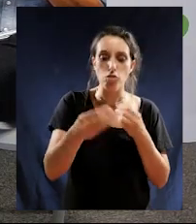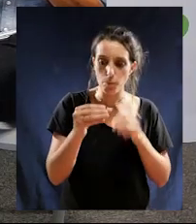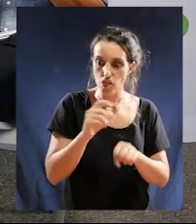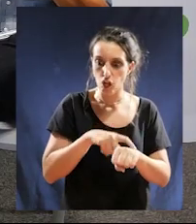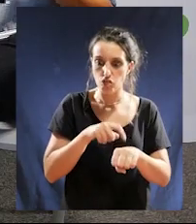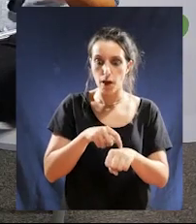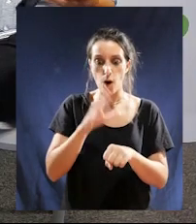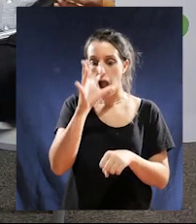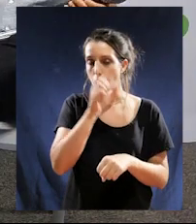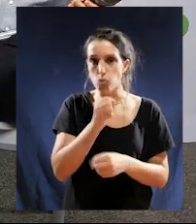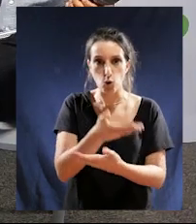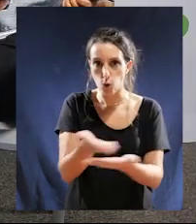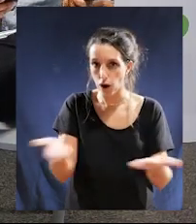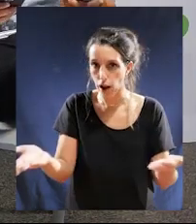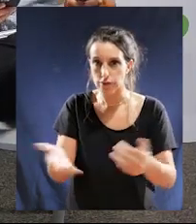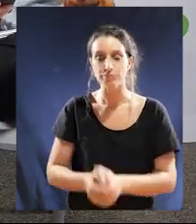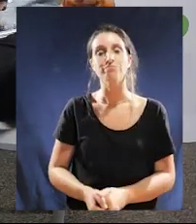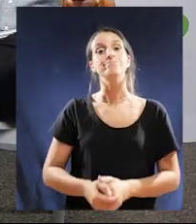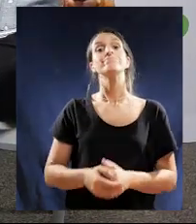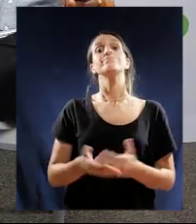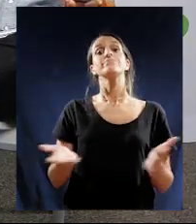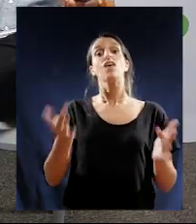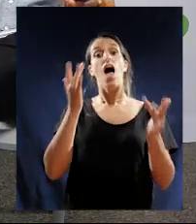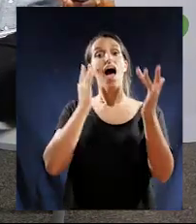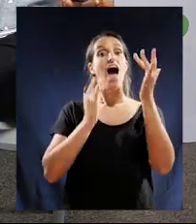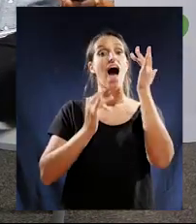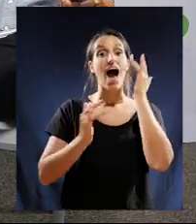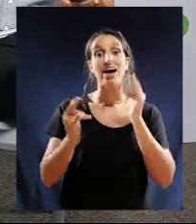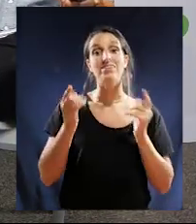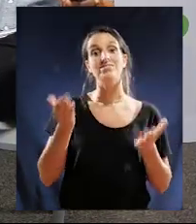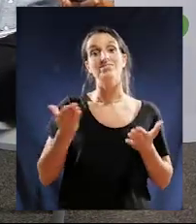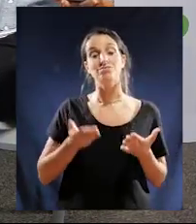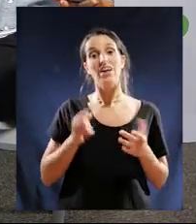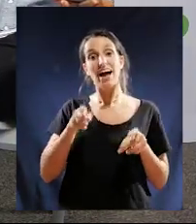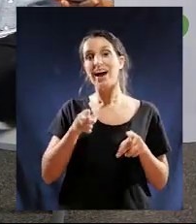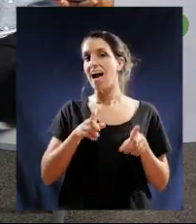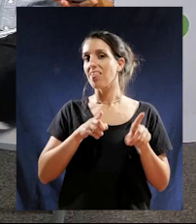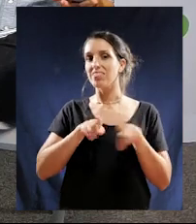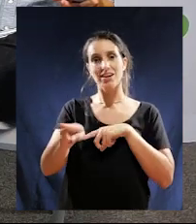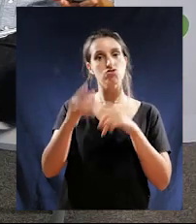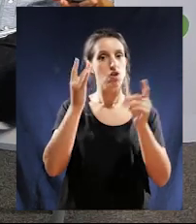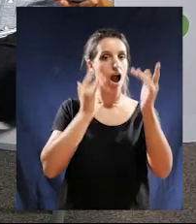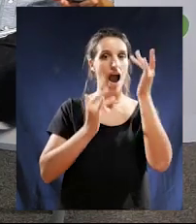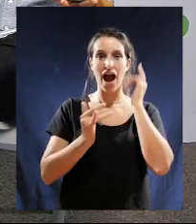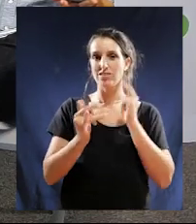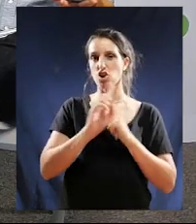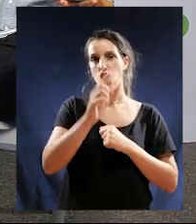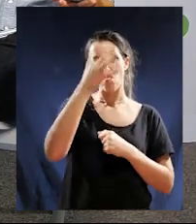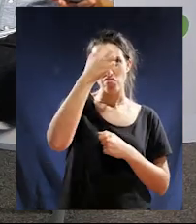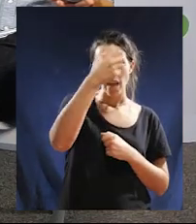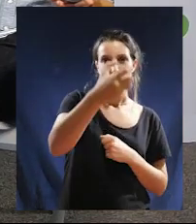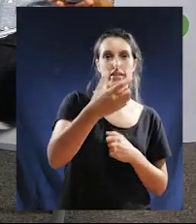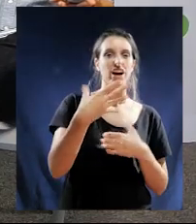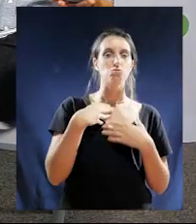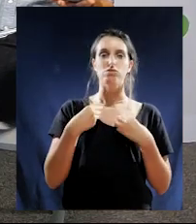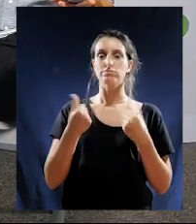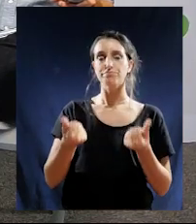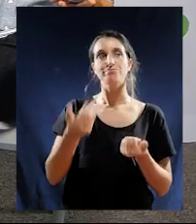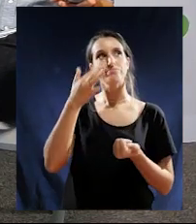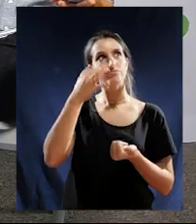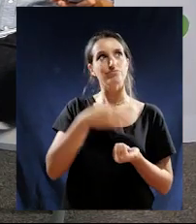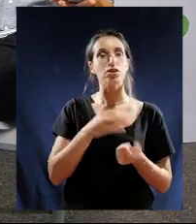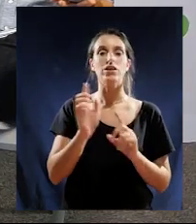aburran? El arte. Acá recurrimos más al arte que a la técnica y a la